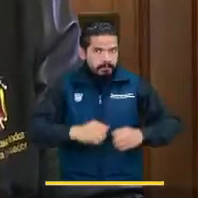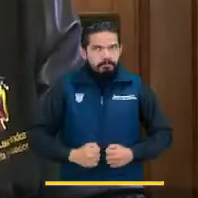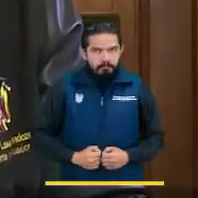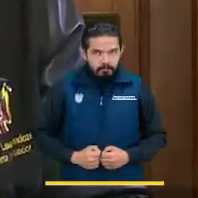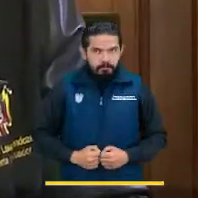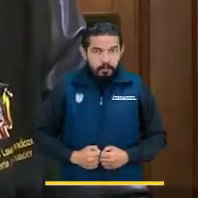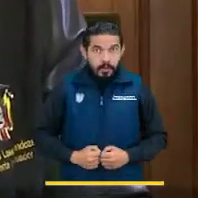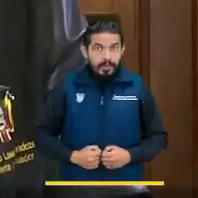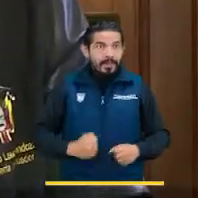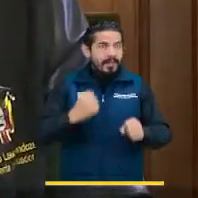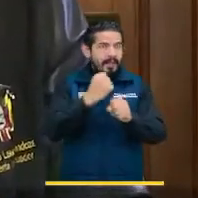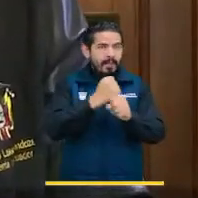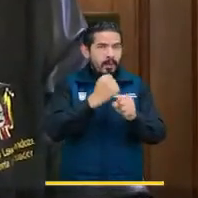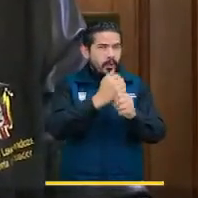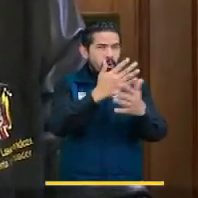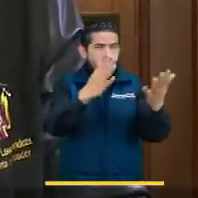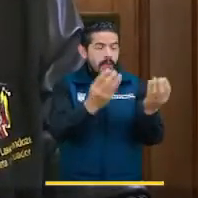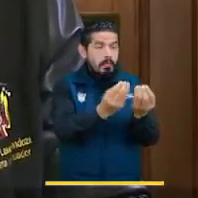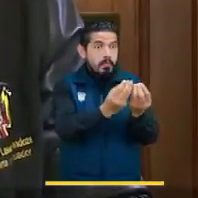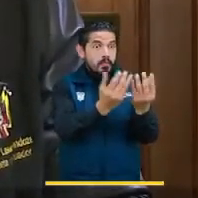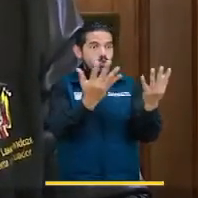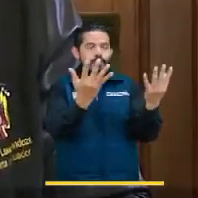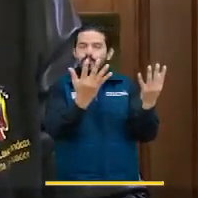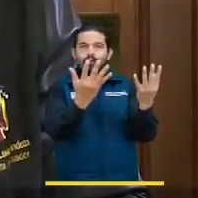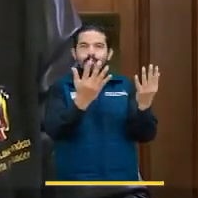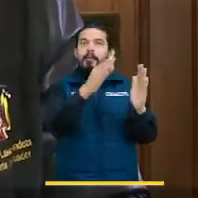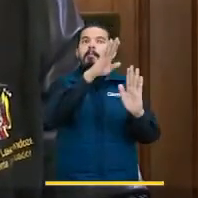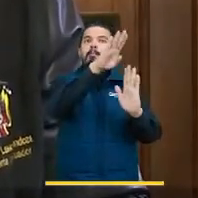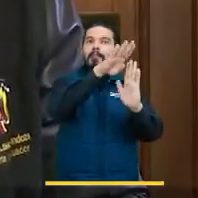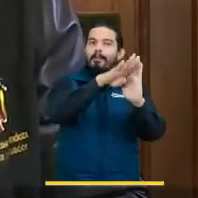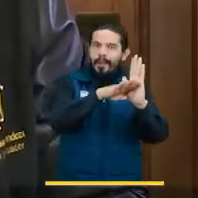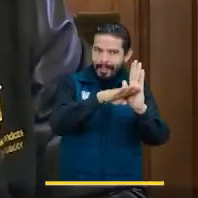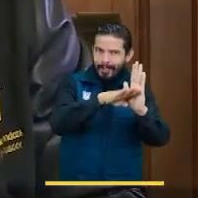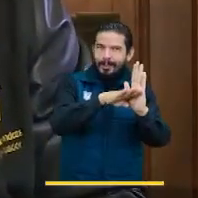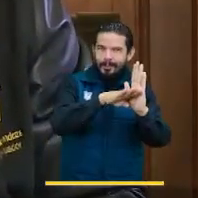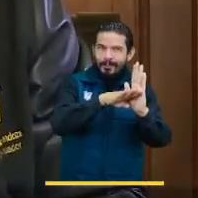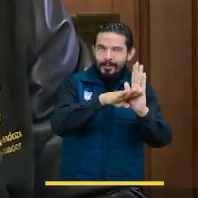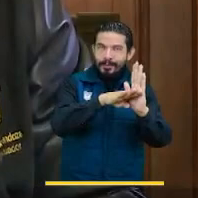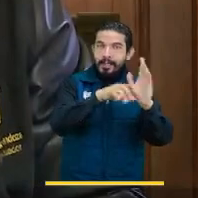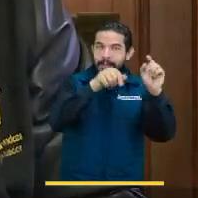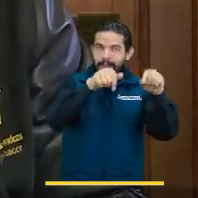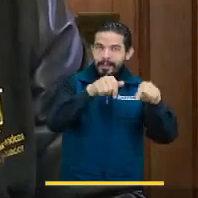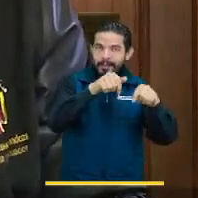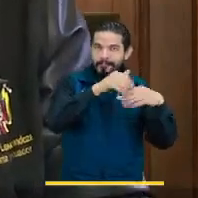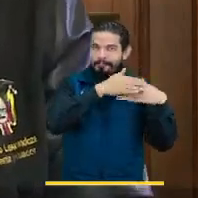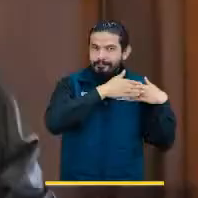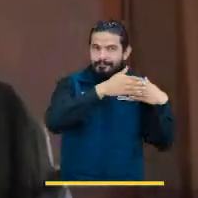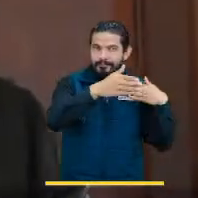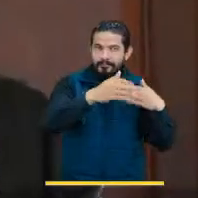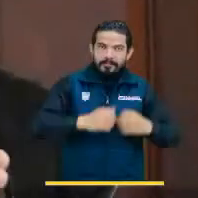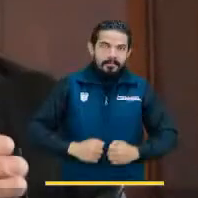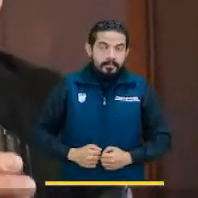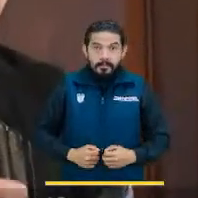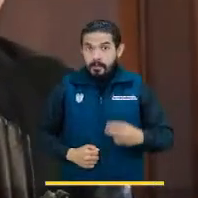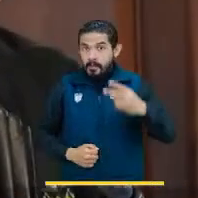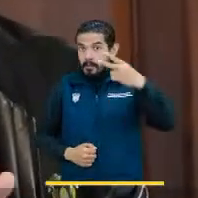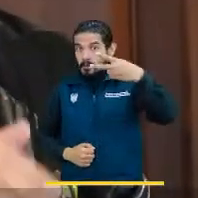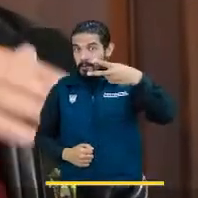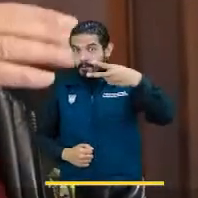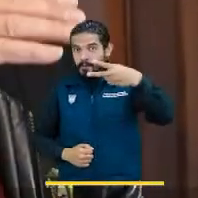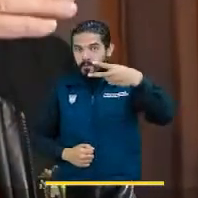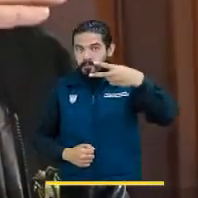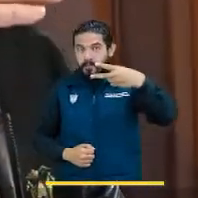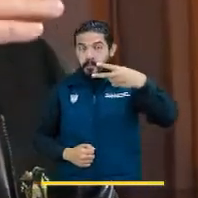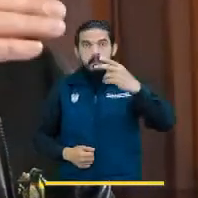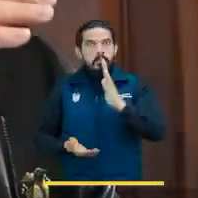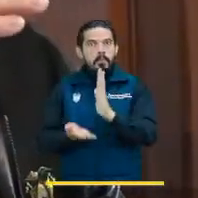el nivel de desempleo más bajo de nuestra historia contemporánea. Segundo,